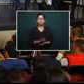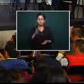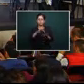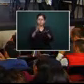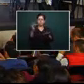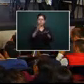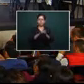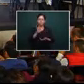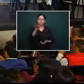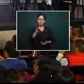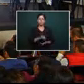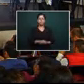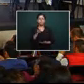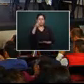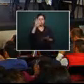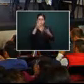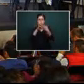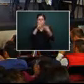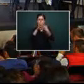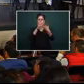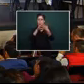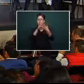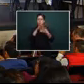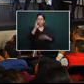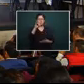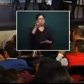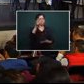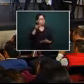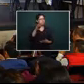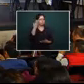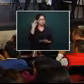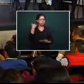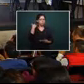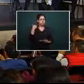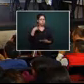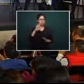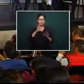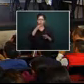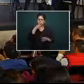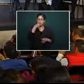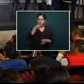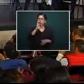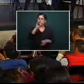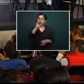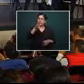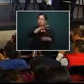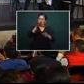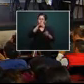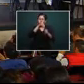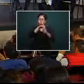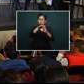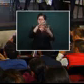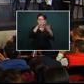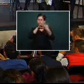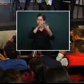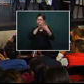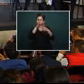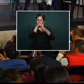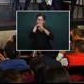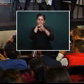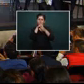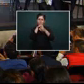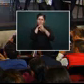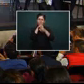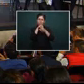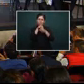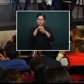Gracias. En el caso de los penales, efectivamente, lo comentábamos hace un momento, hay una sobrepoblación de personas privadas